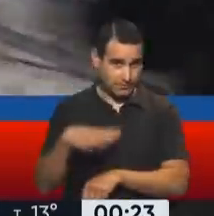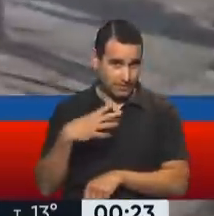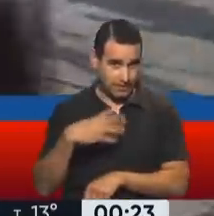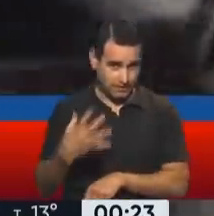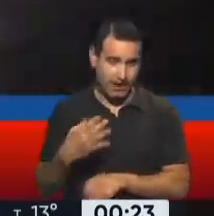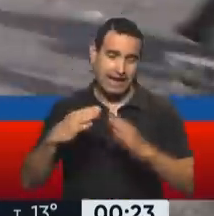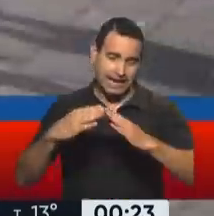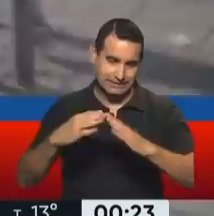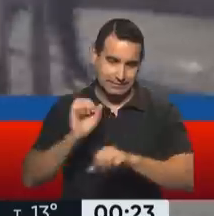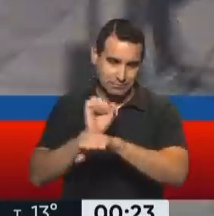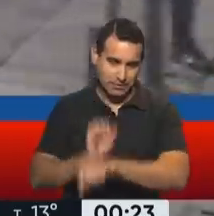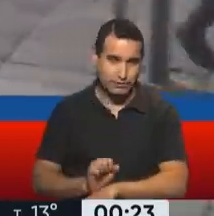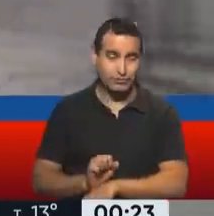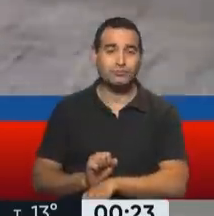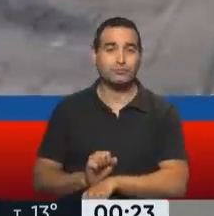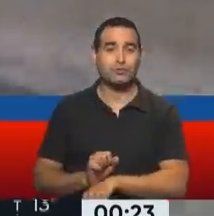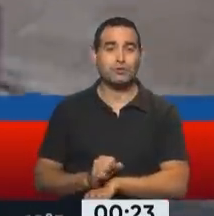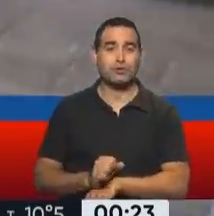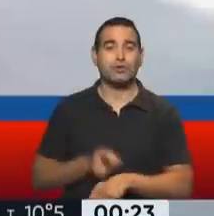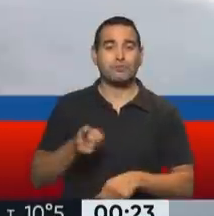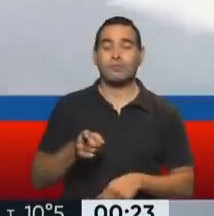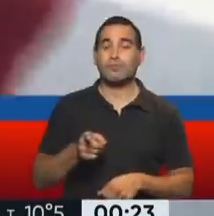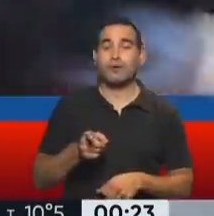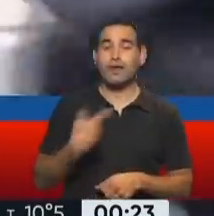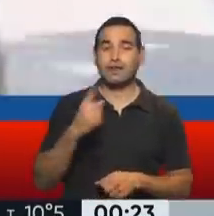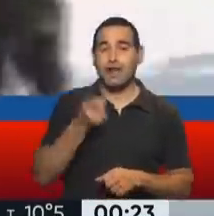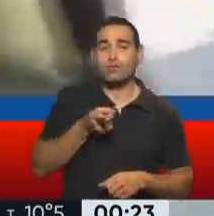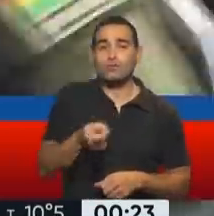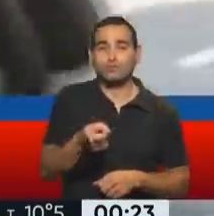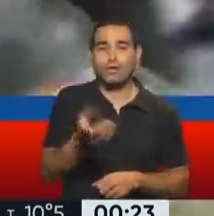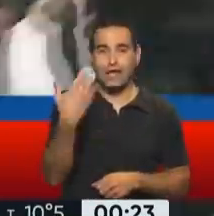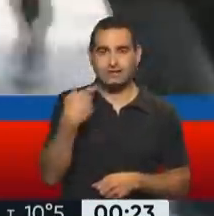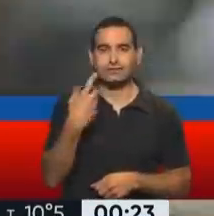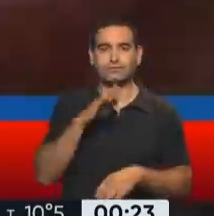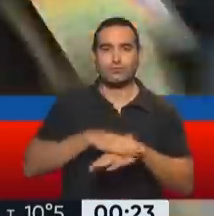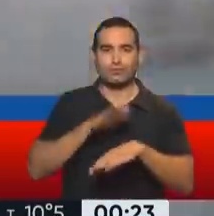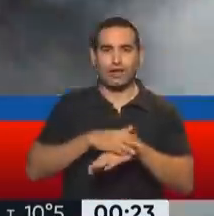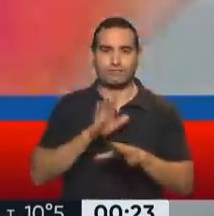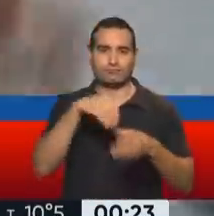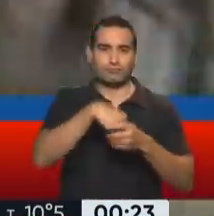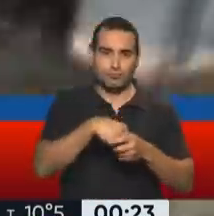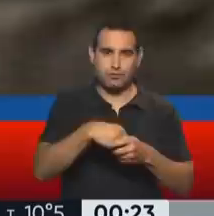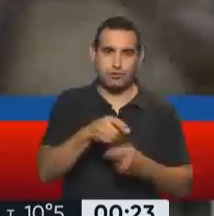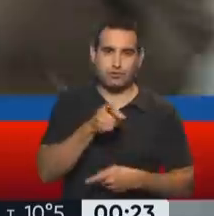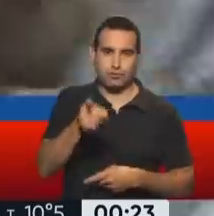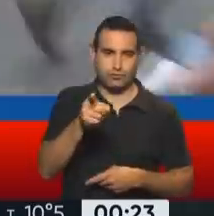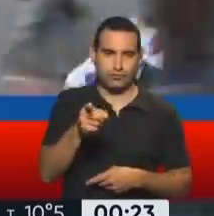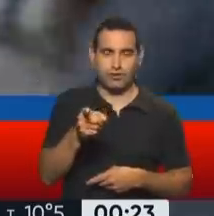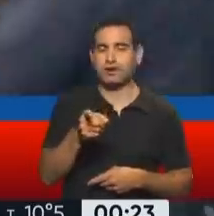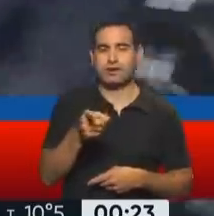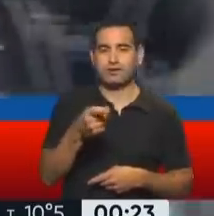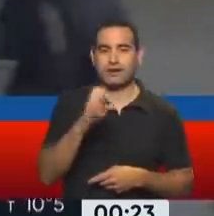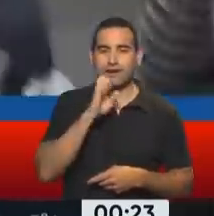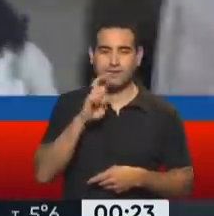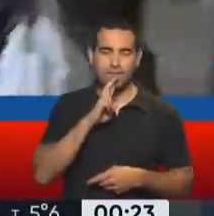en prisión preventiva domiciliaria por incumplimiento de deberes y acusado de la participación en el golpe de Estado en Bolivia en